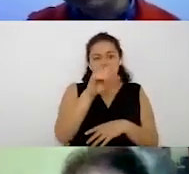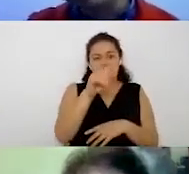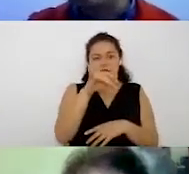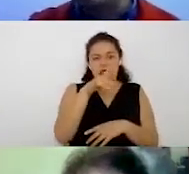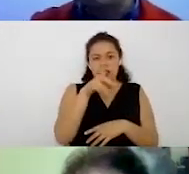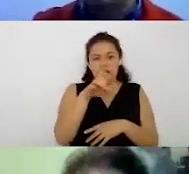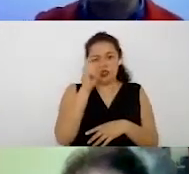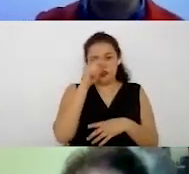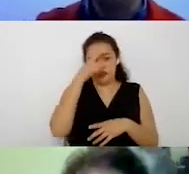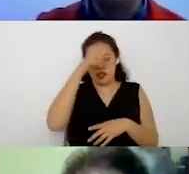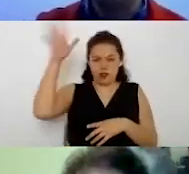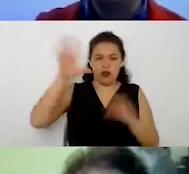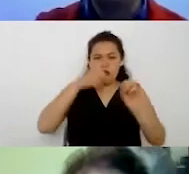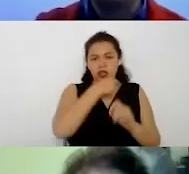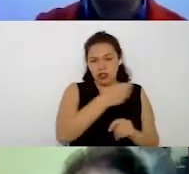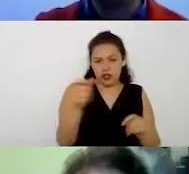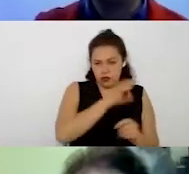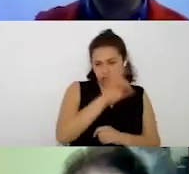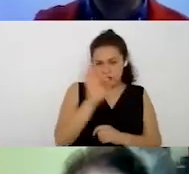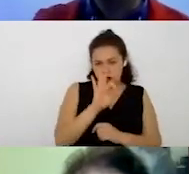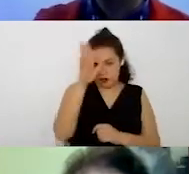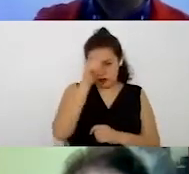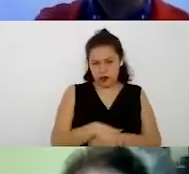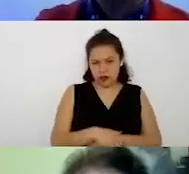niños. ¿De acuerdo?